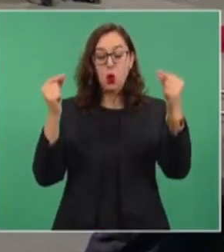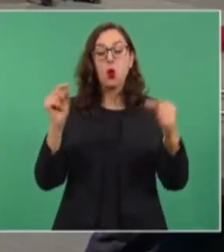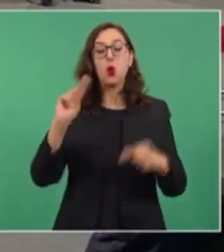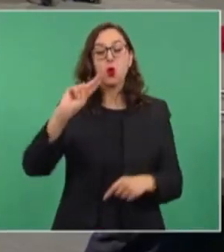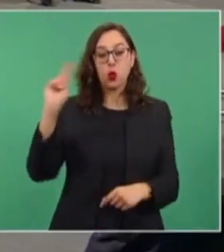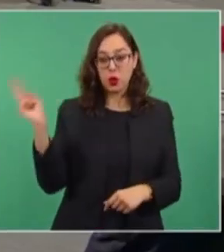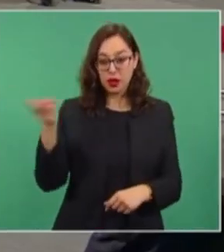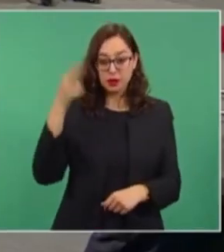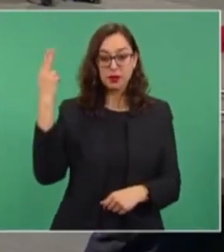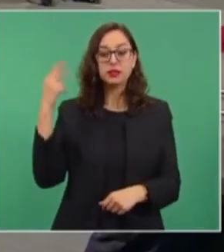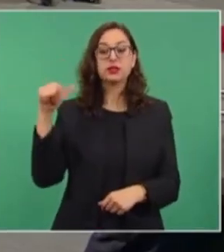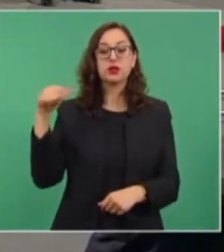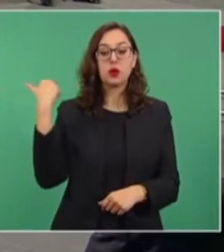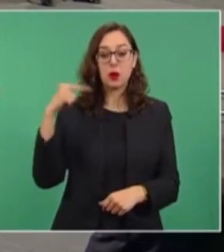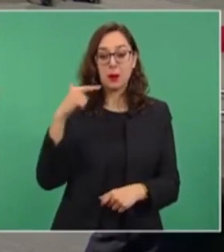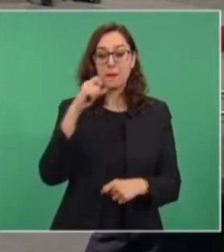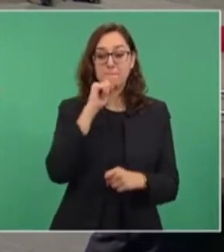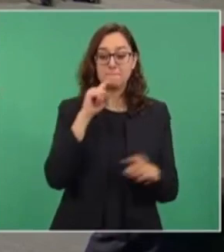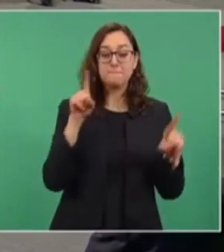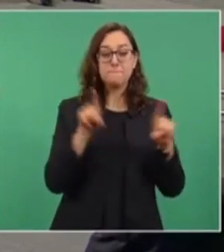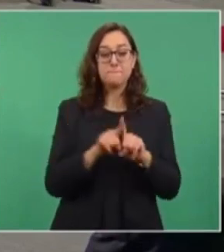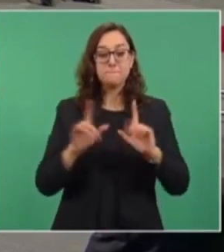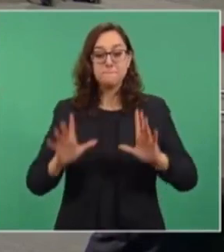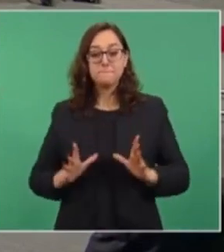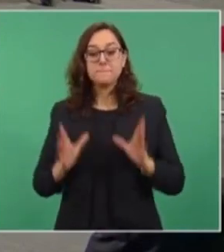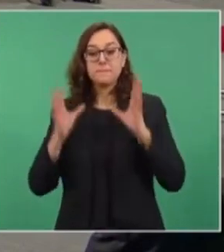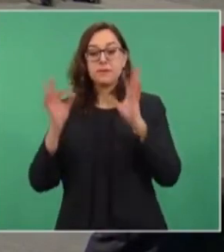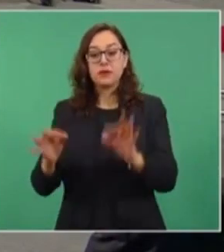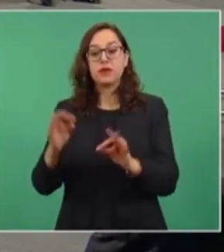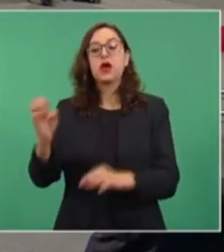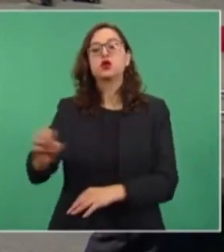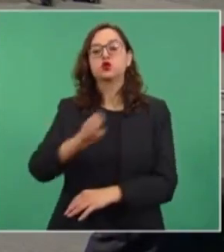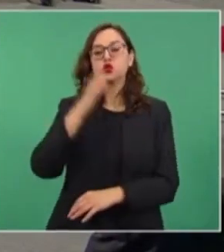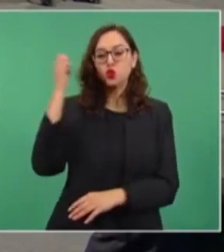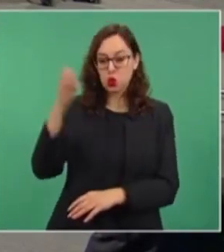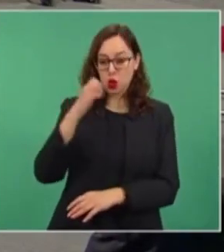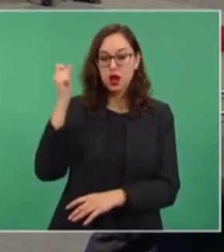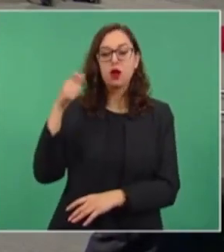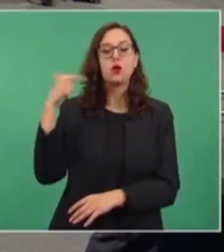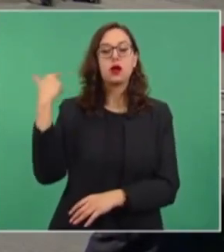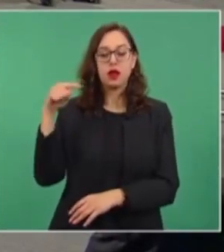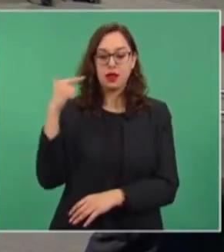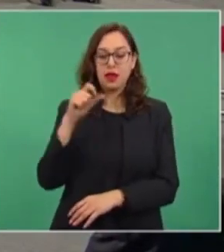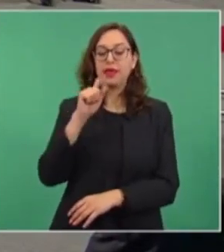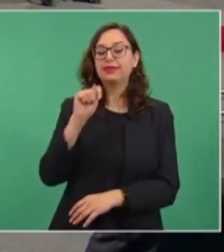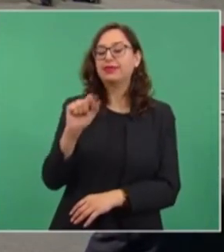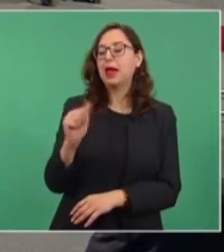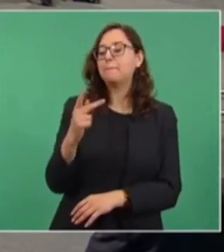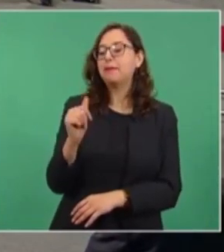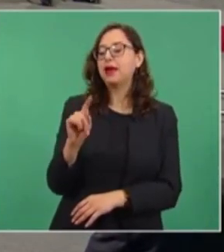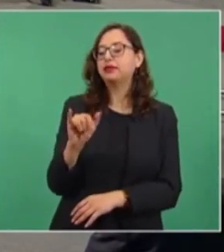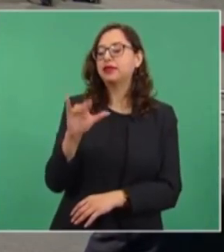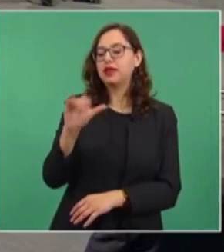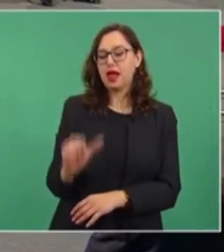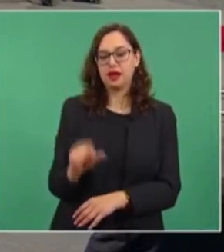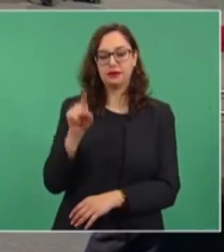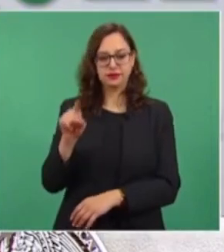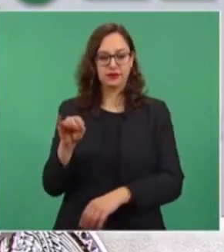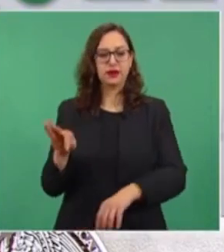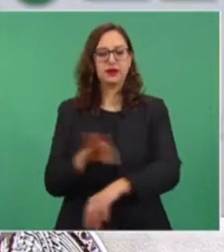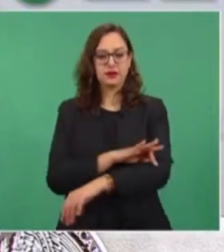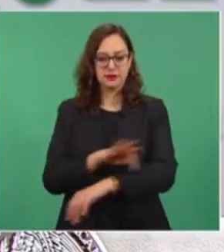ese entonces la Escuela Tapatía de Arquitectura. Hoy, a los 92 años de